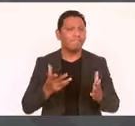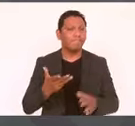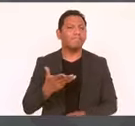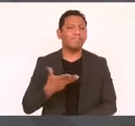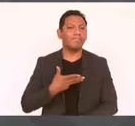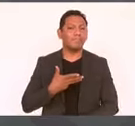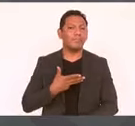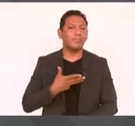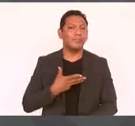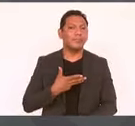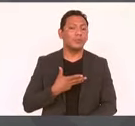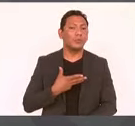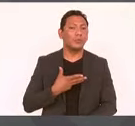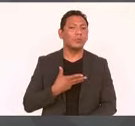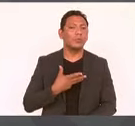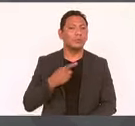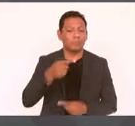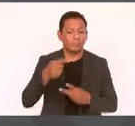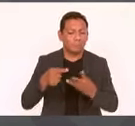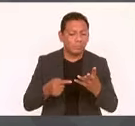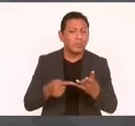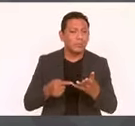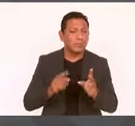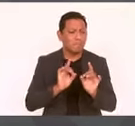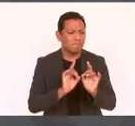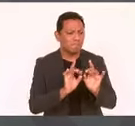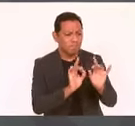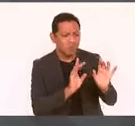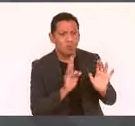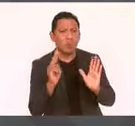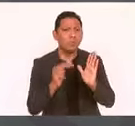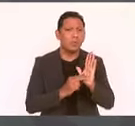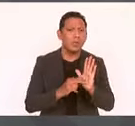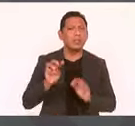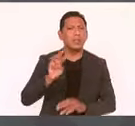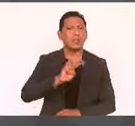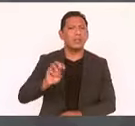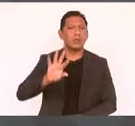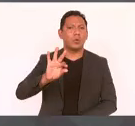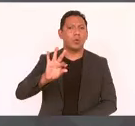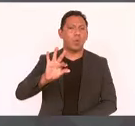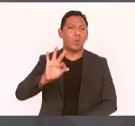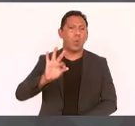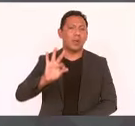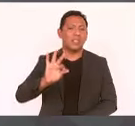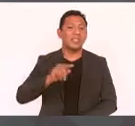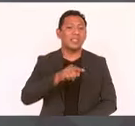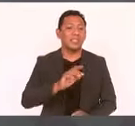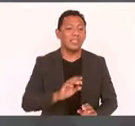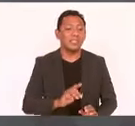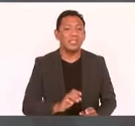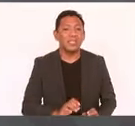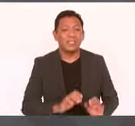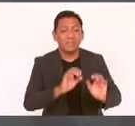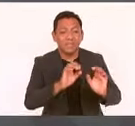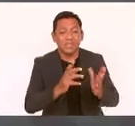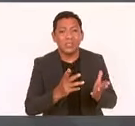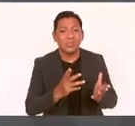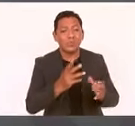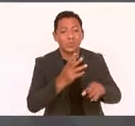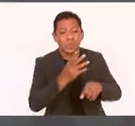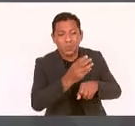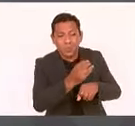tenemos registrados como afectados 2.340 monumentos arqueológicos e